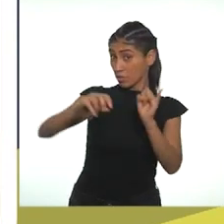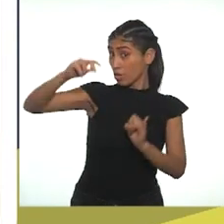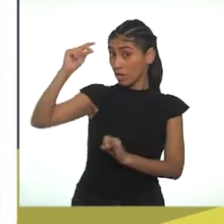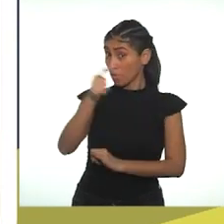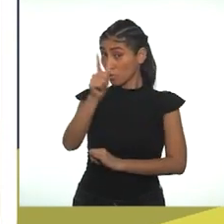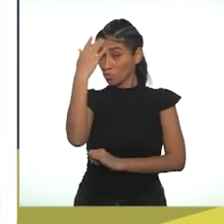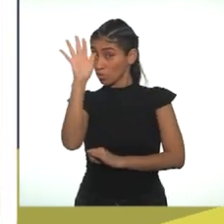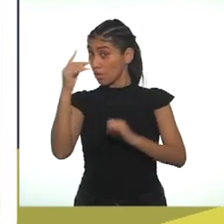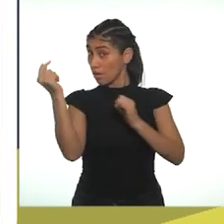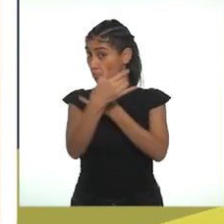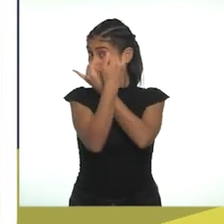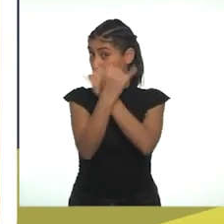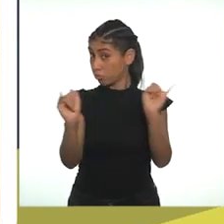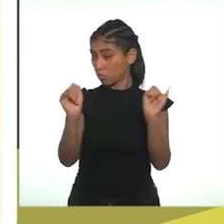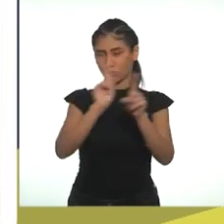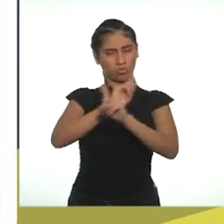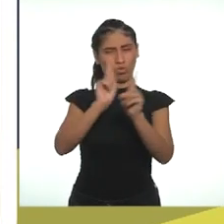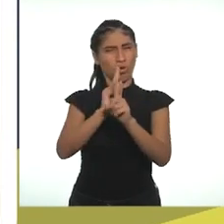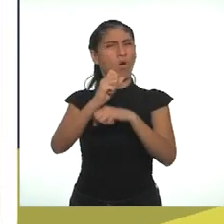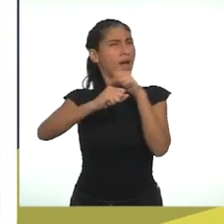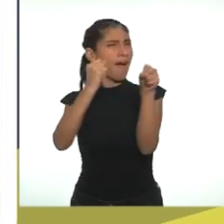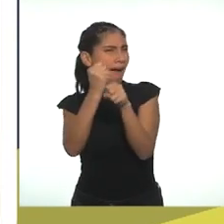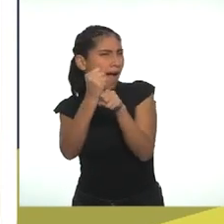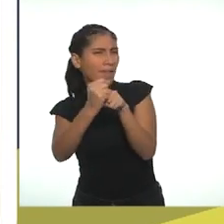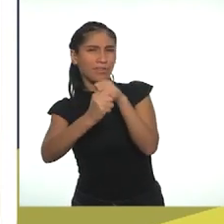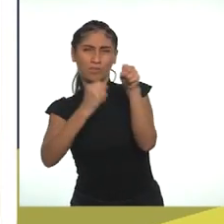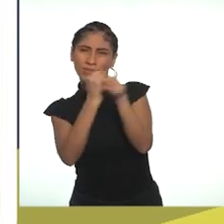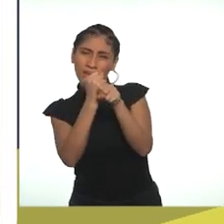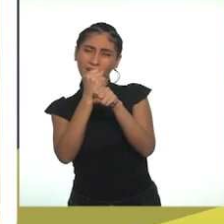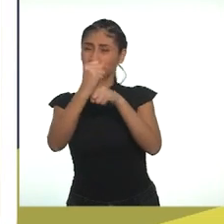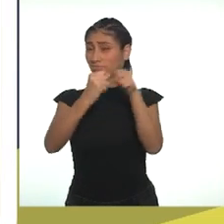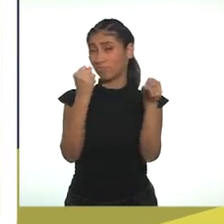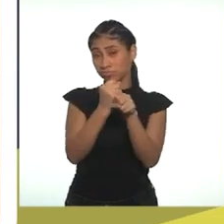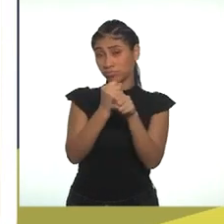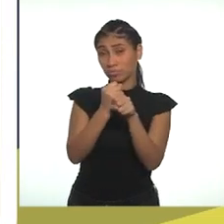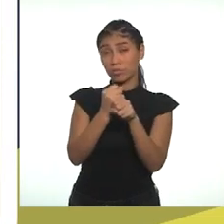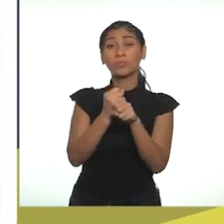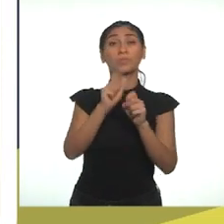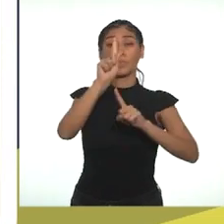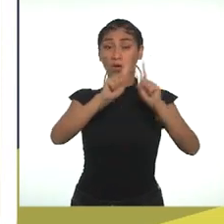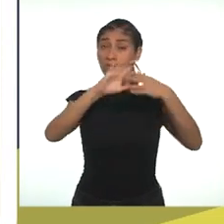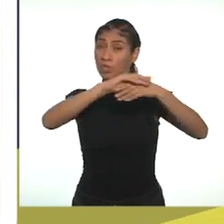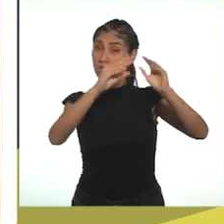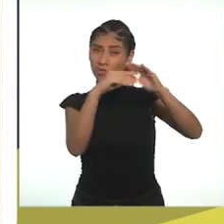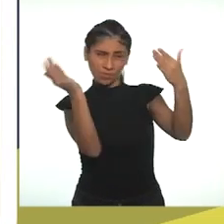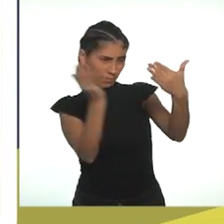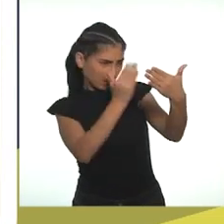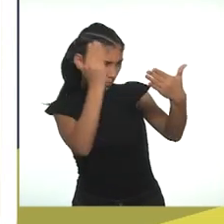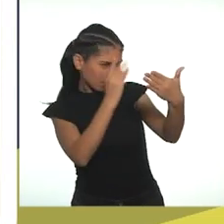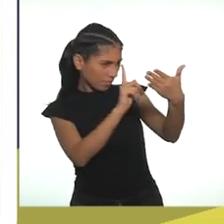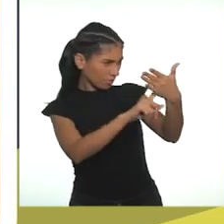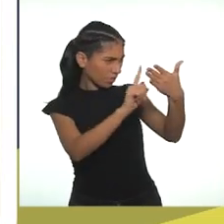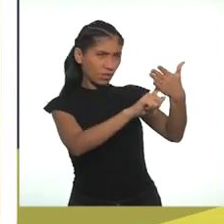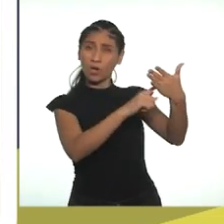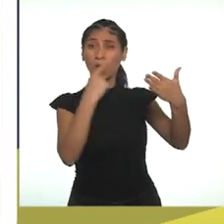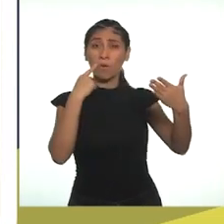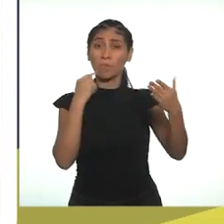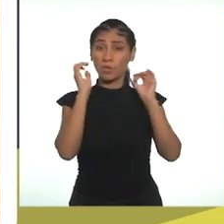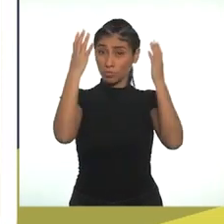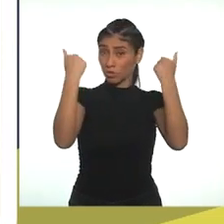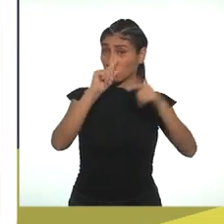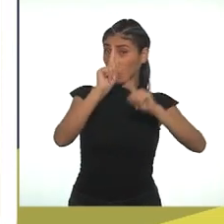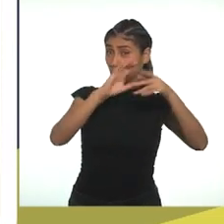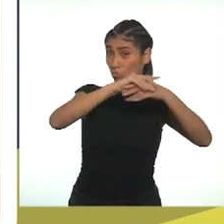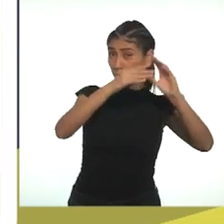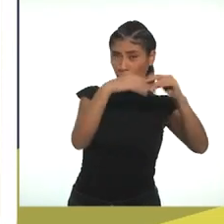día. Fue un proceso que duró largo tiempo. Según algunas historiadoras e historiadores,